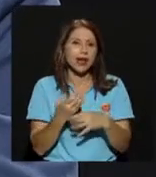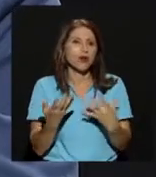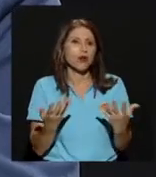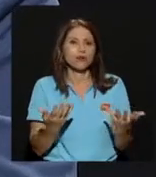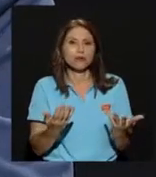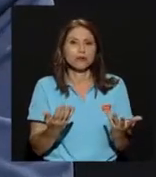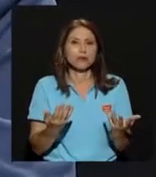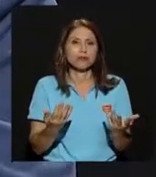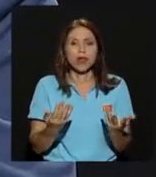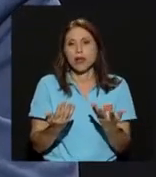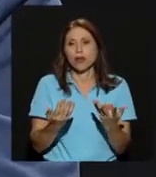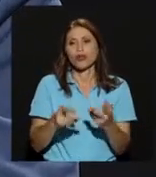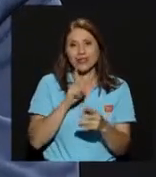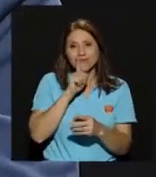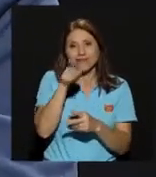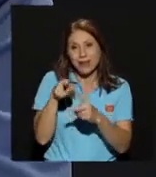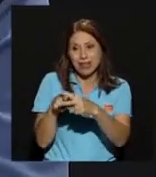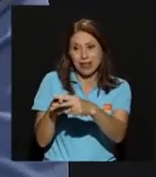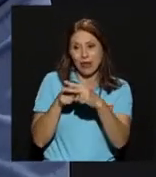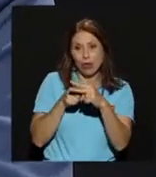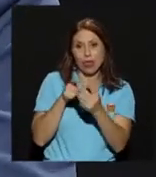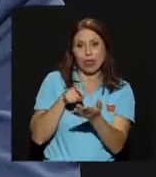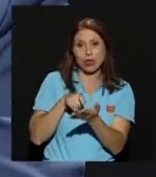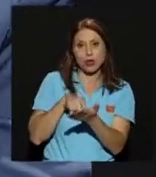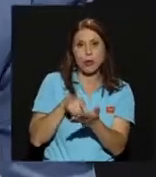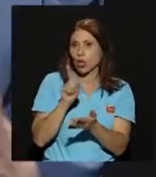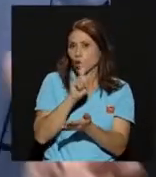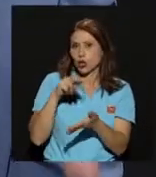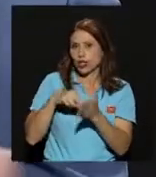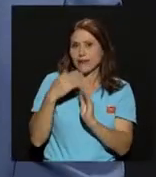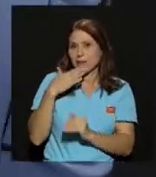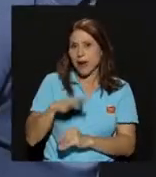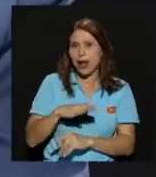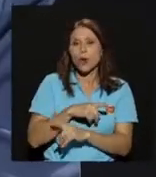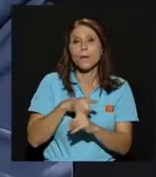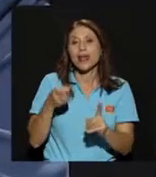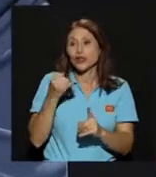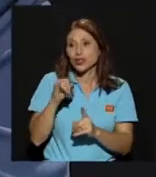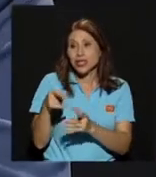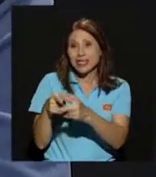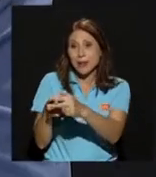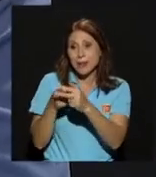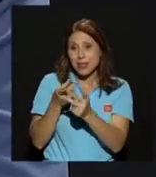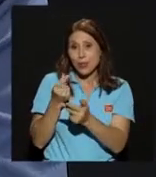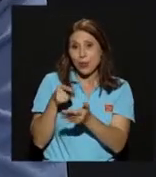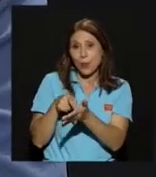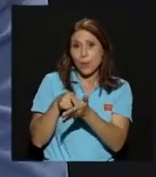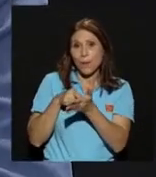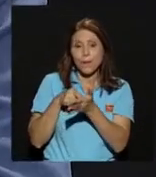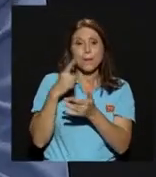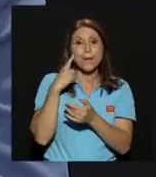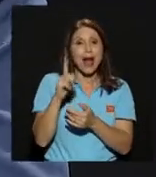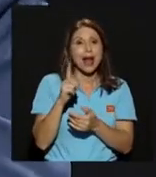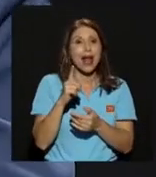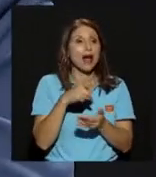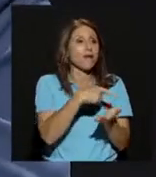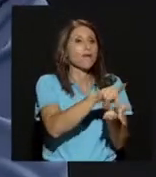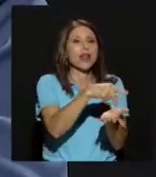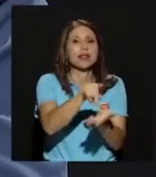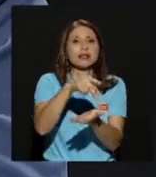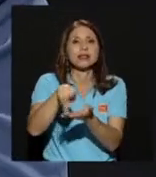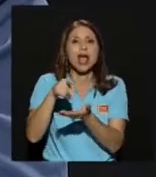por sí mismo no es no es malo pero si cuando usted está financiando gasto corriente entonces para el